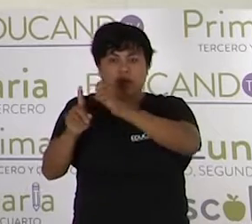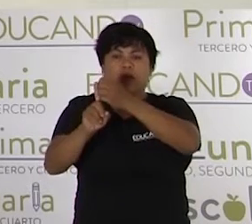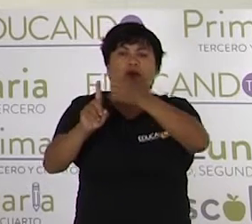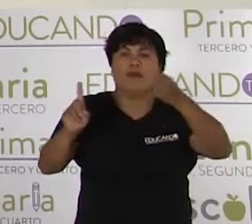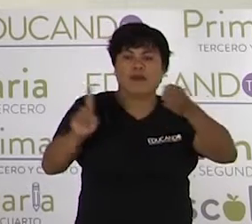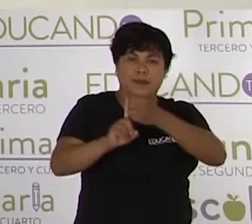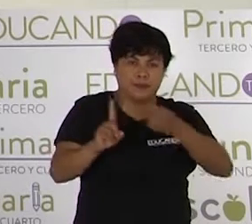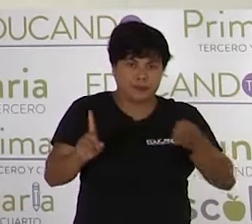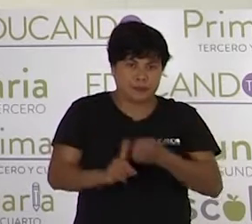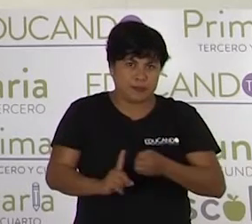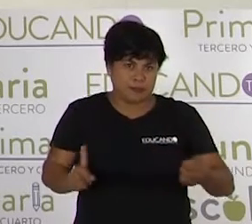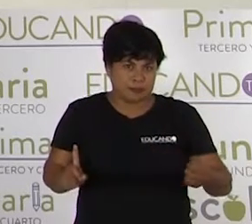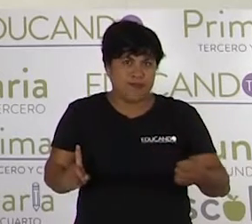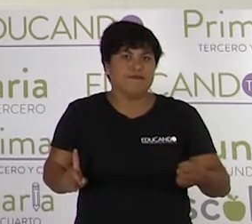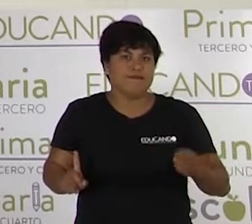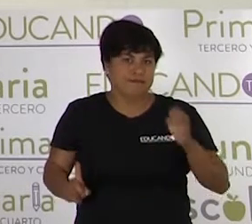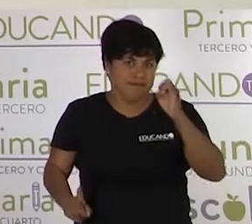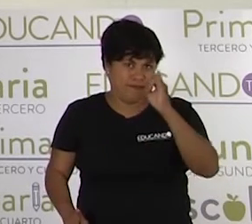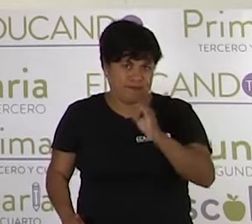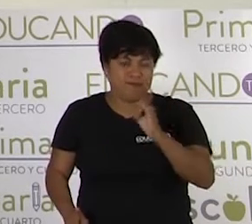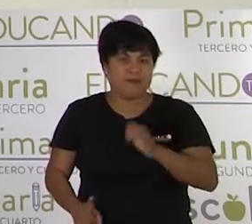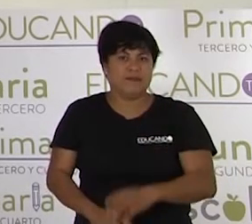oraciones